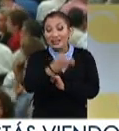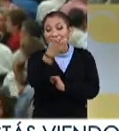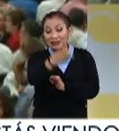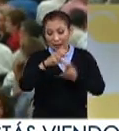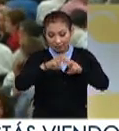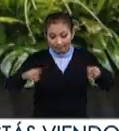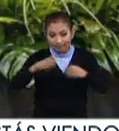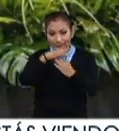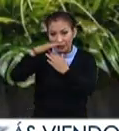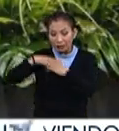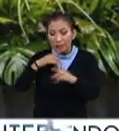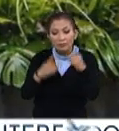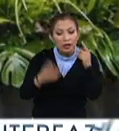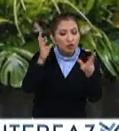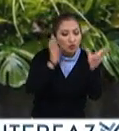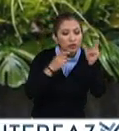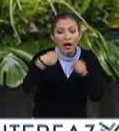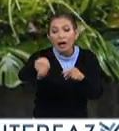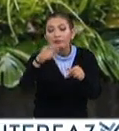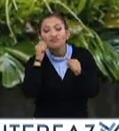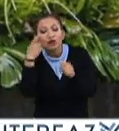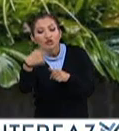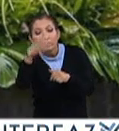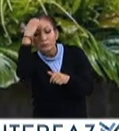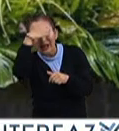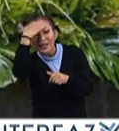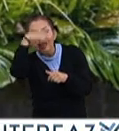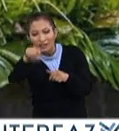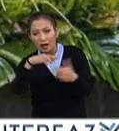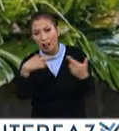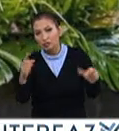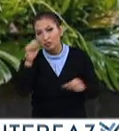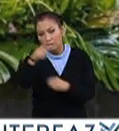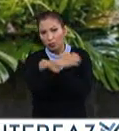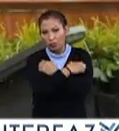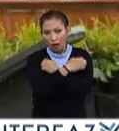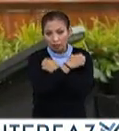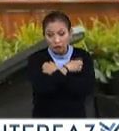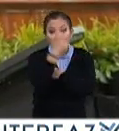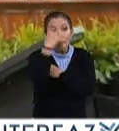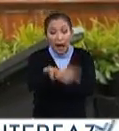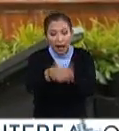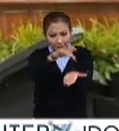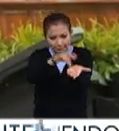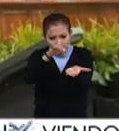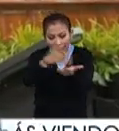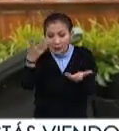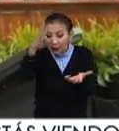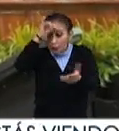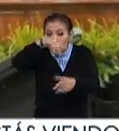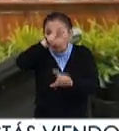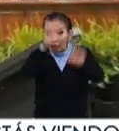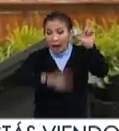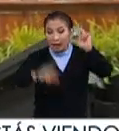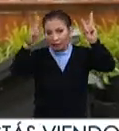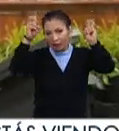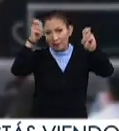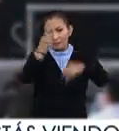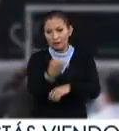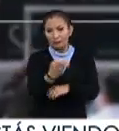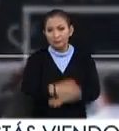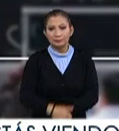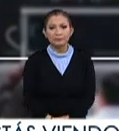estas mesas de diálogo buscan escuchar la voz y experiencia de los actores vinculados con la educación, para así crear un acuerdo nacional en la